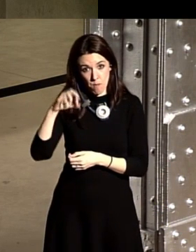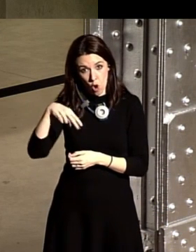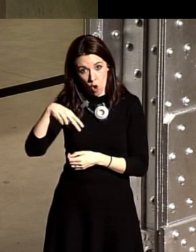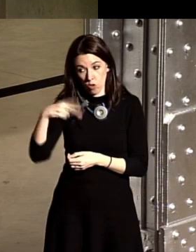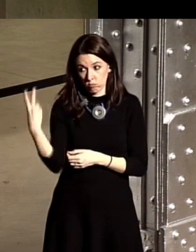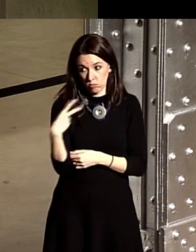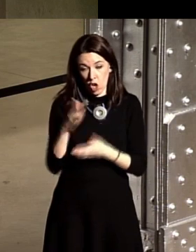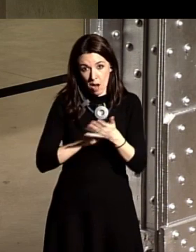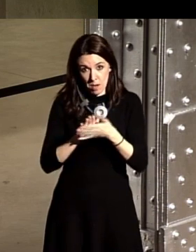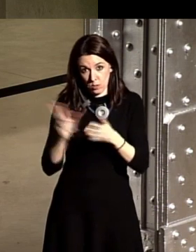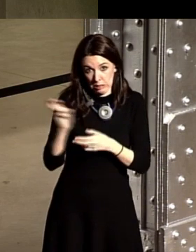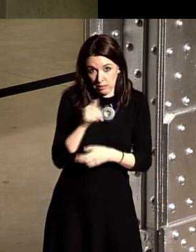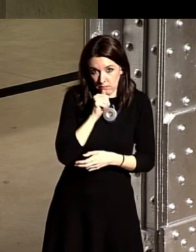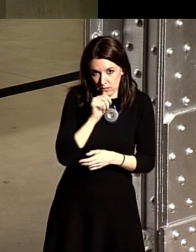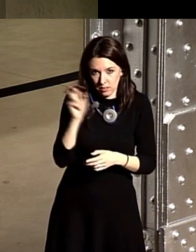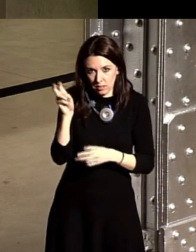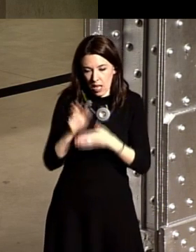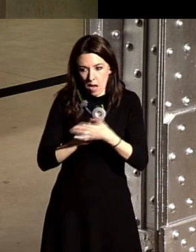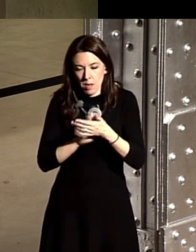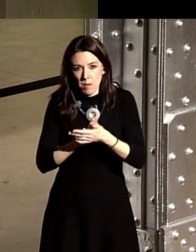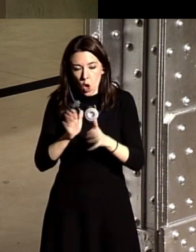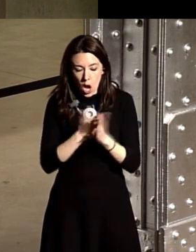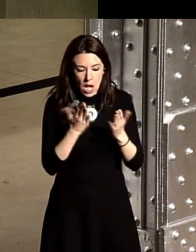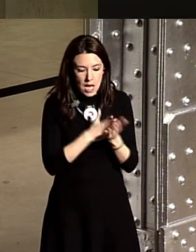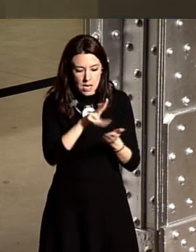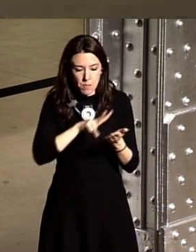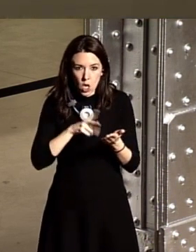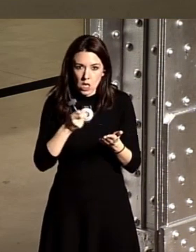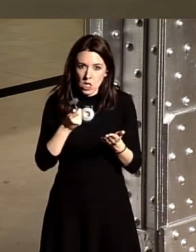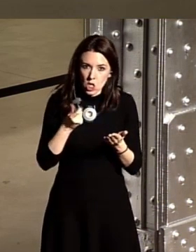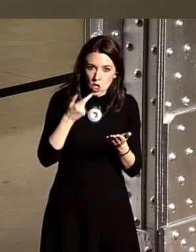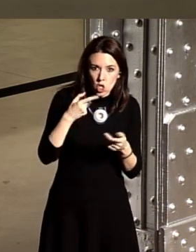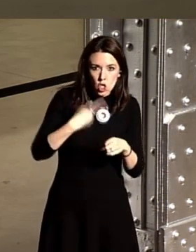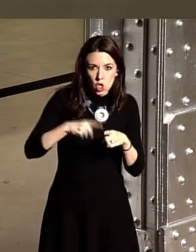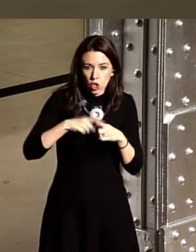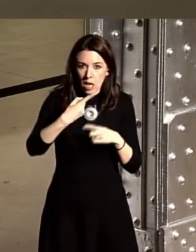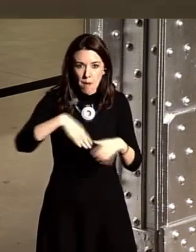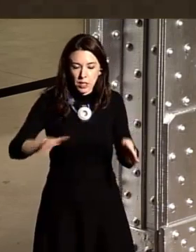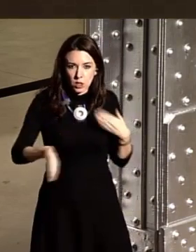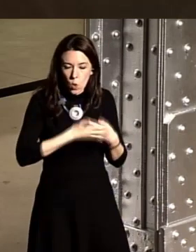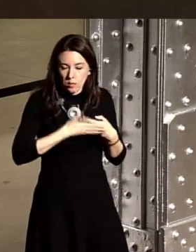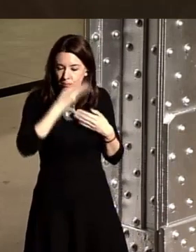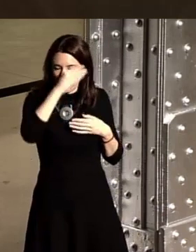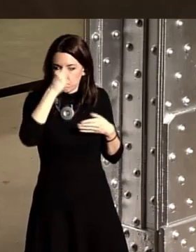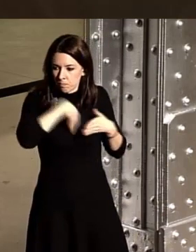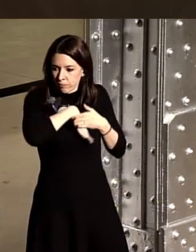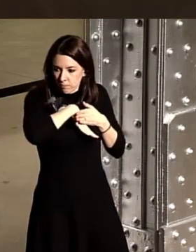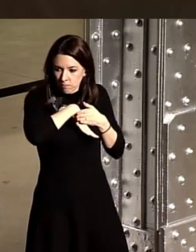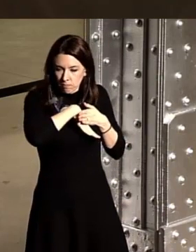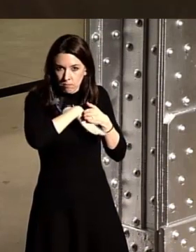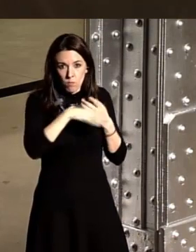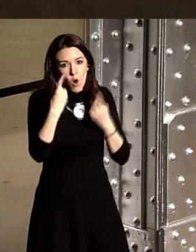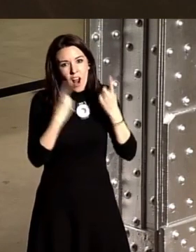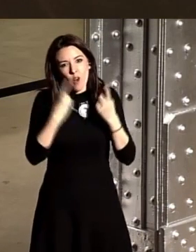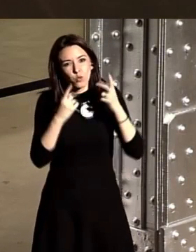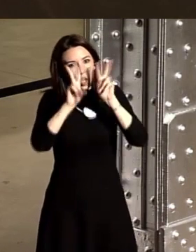leer tu libro había supuesto que tuviéramos que abrir determinadas compuertas que a veces cerramos con llave, ¿no? Porque hay determinadas cuestiones